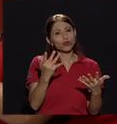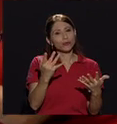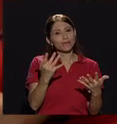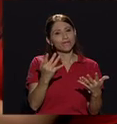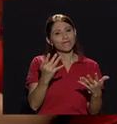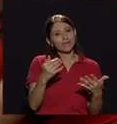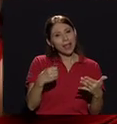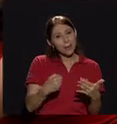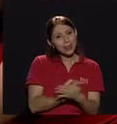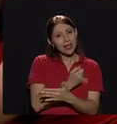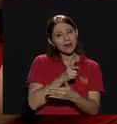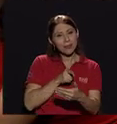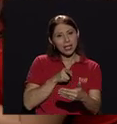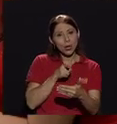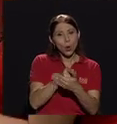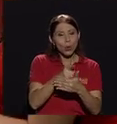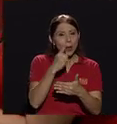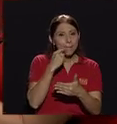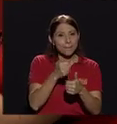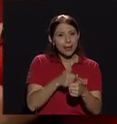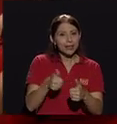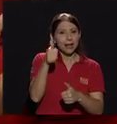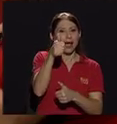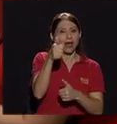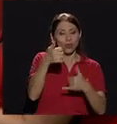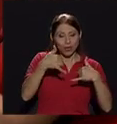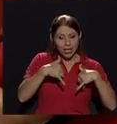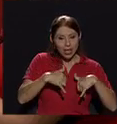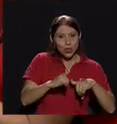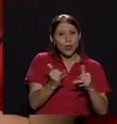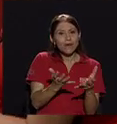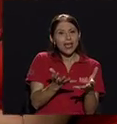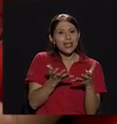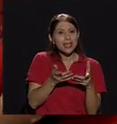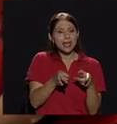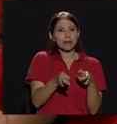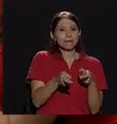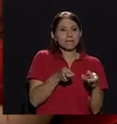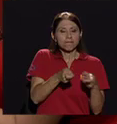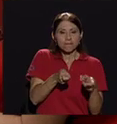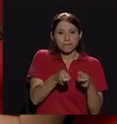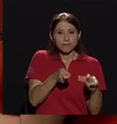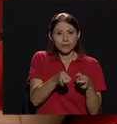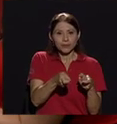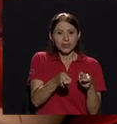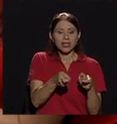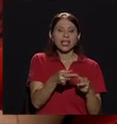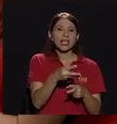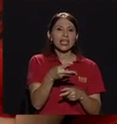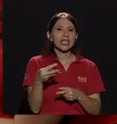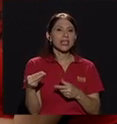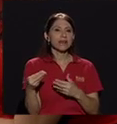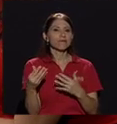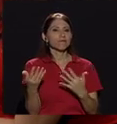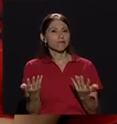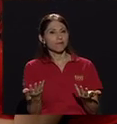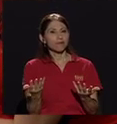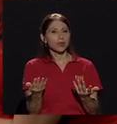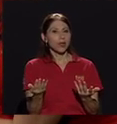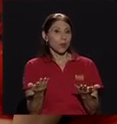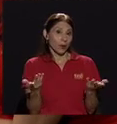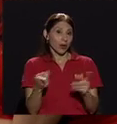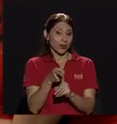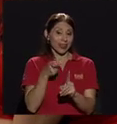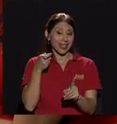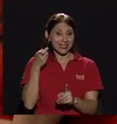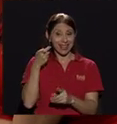lamentablemente, ¿verdad?, contra el patriarcado, que aún quiere mantenerse en dominación, ¿verdad? Y bueno,